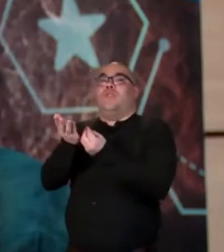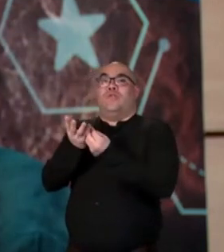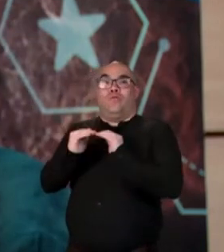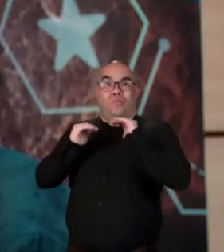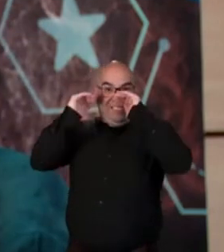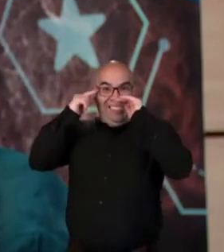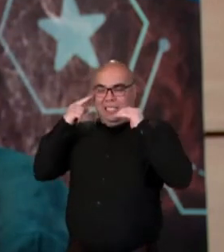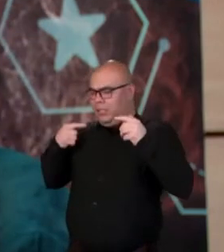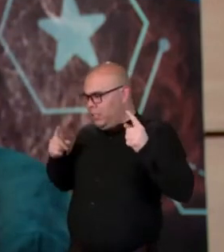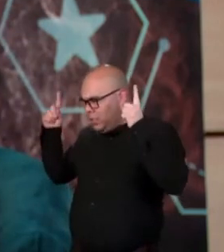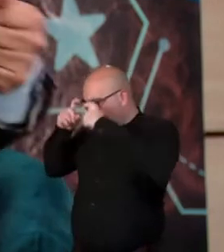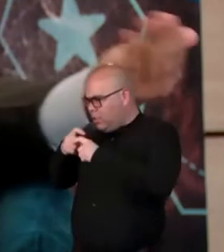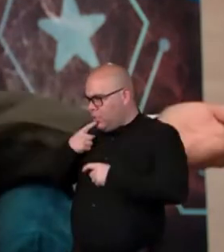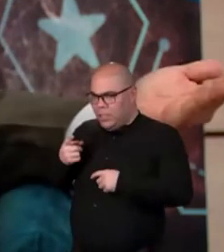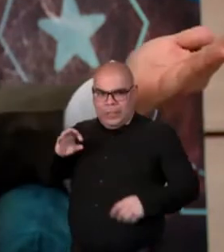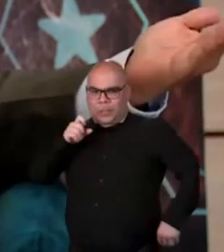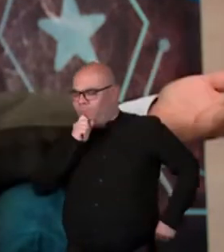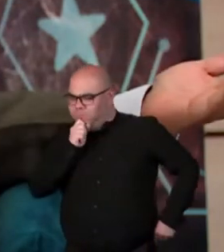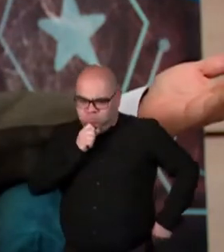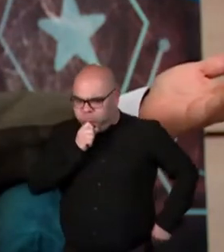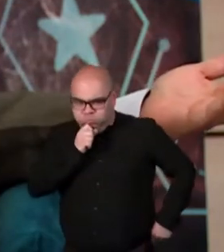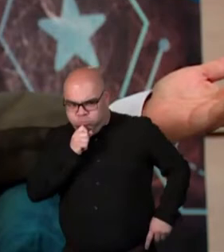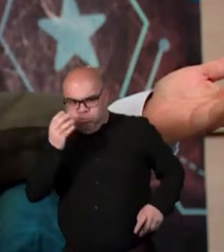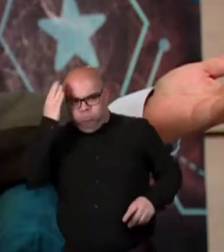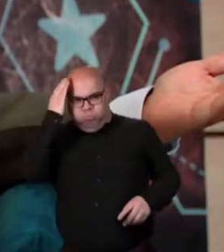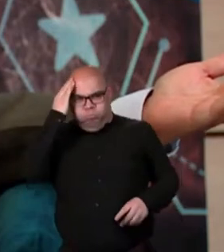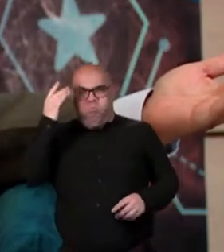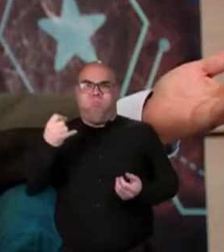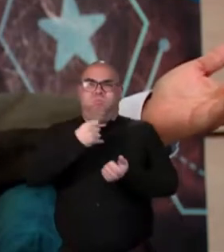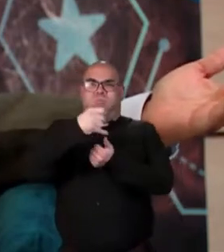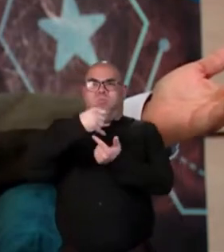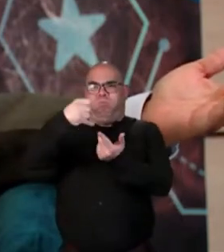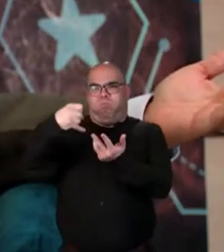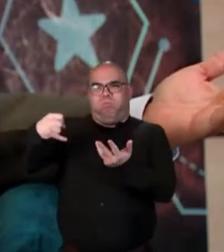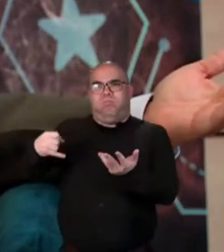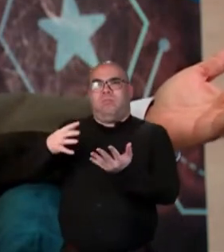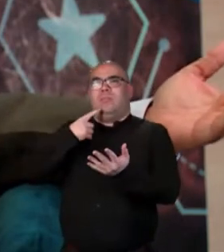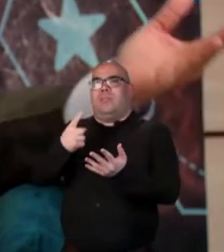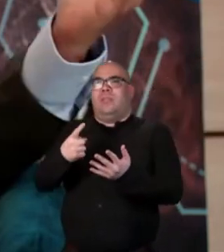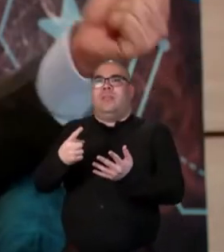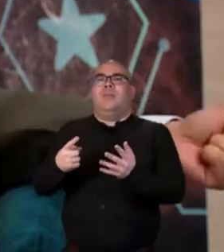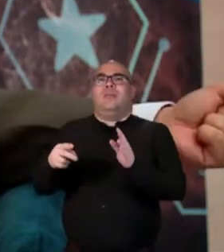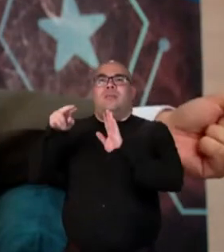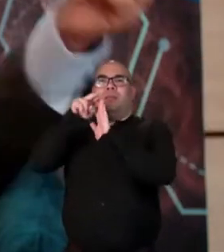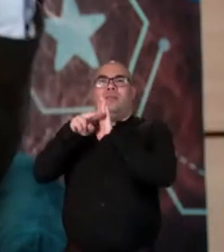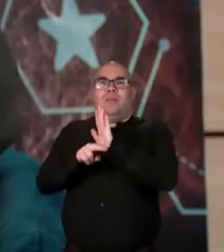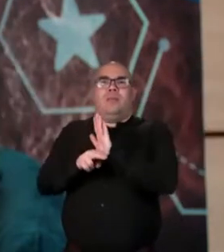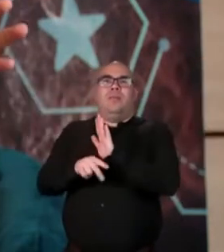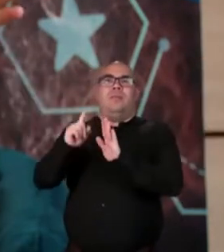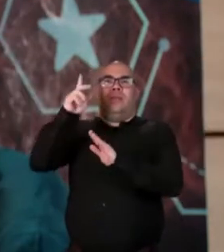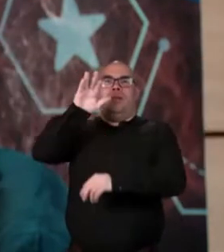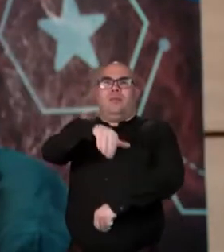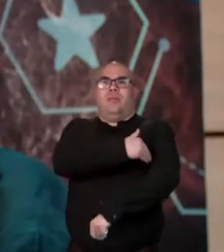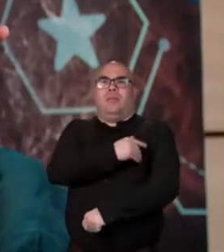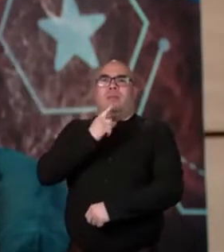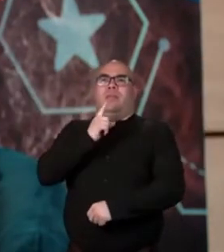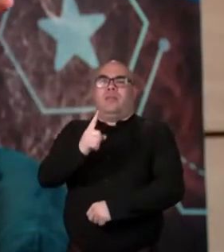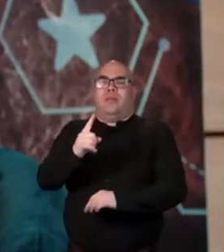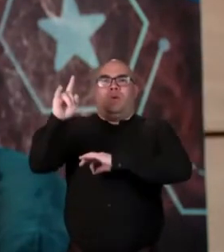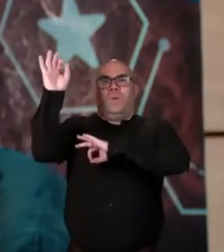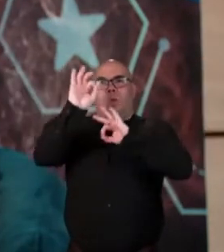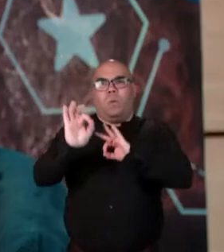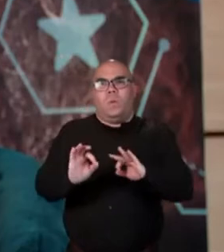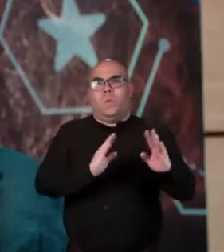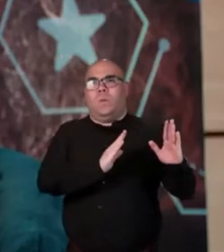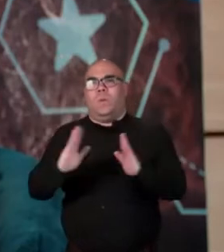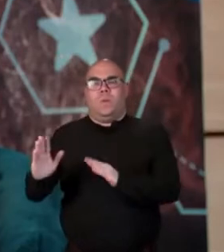muy en línea con el 5 lineamiento de política del ministerio me parecieron geniales muy bien organizados